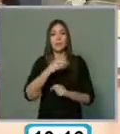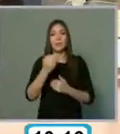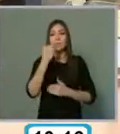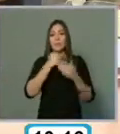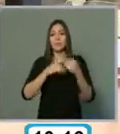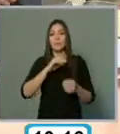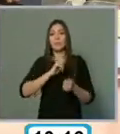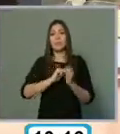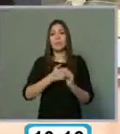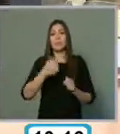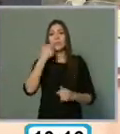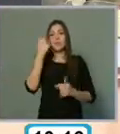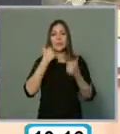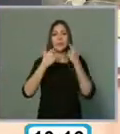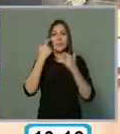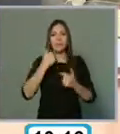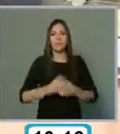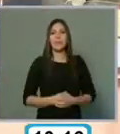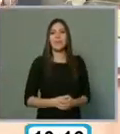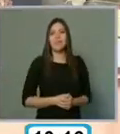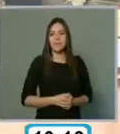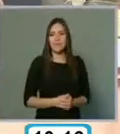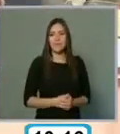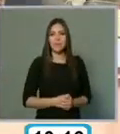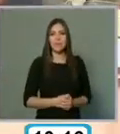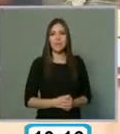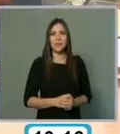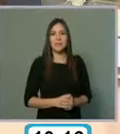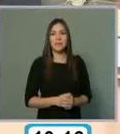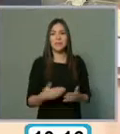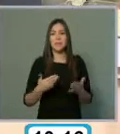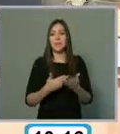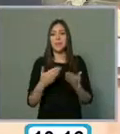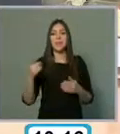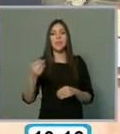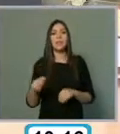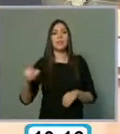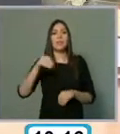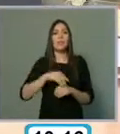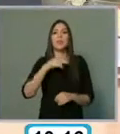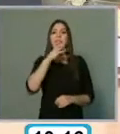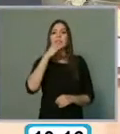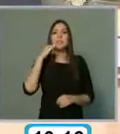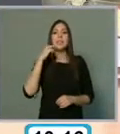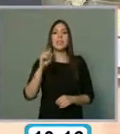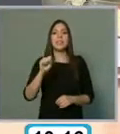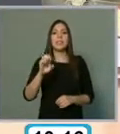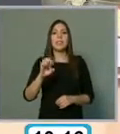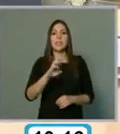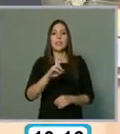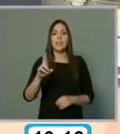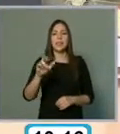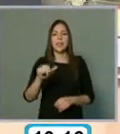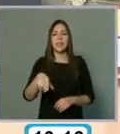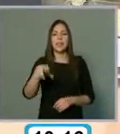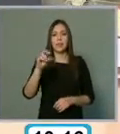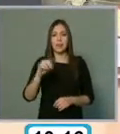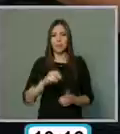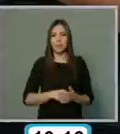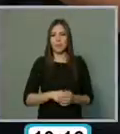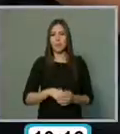tiene, no nos contestaron. Ok, muy bien. En lo que esto está, voy a agregar mi chile serrano. Aquí yo escogí,